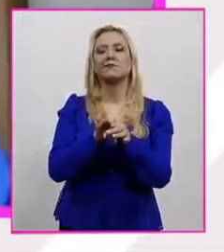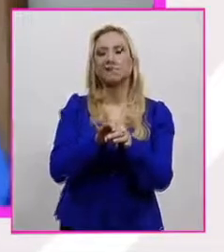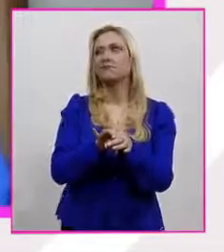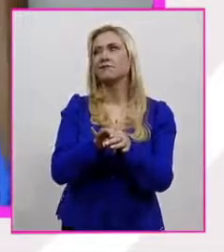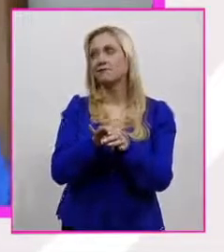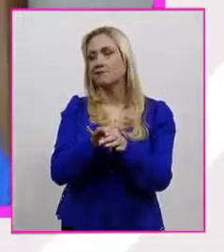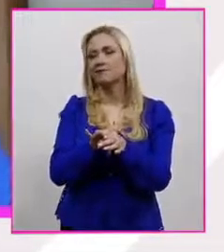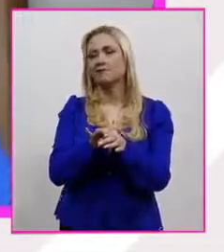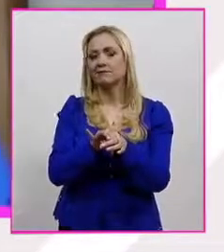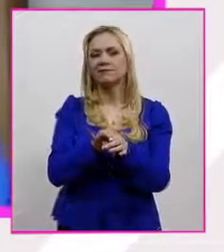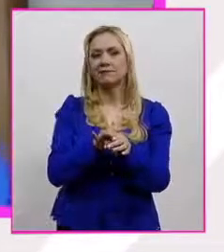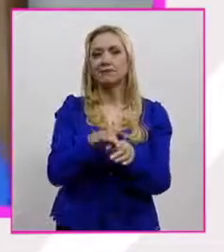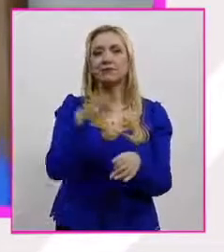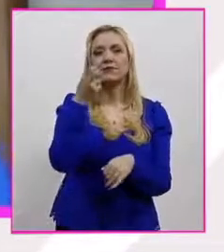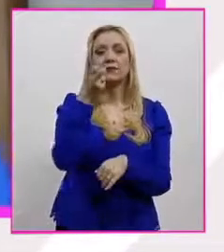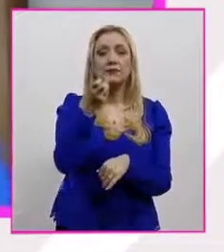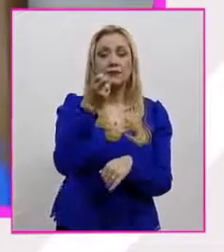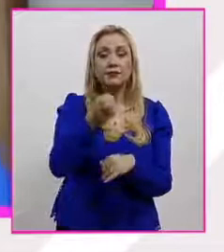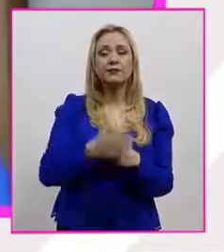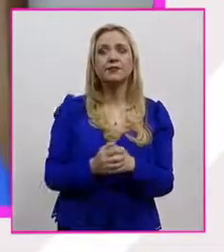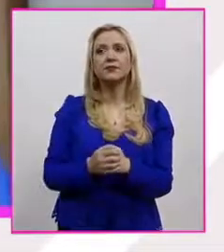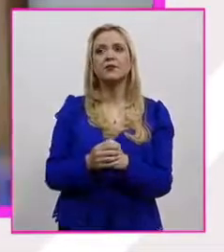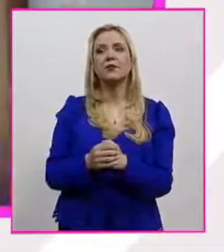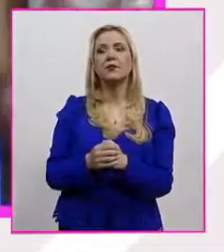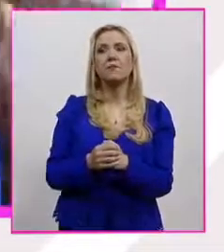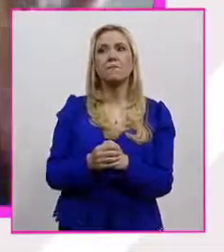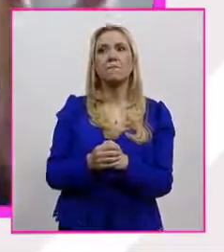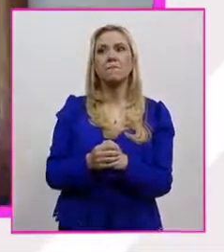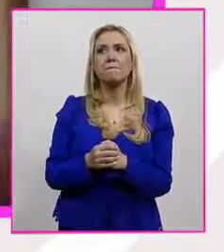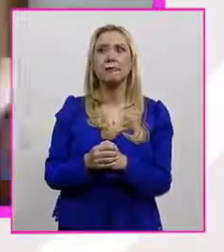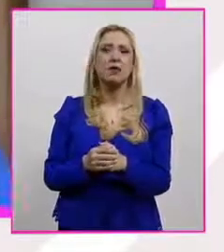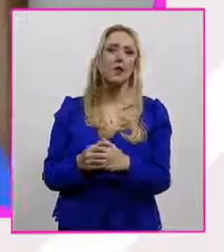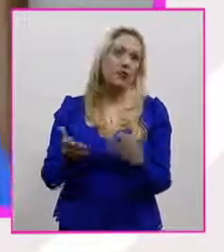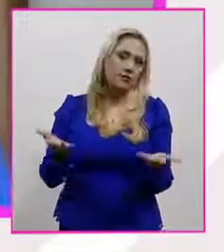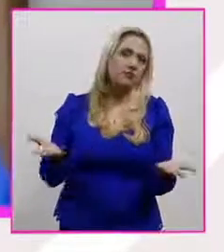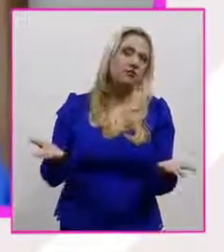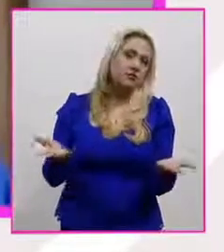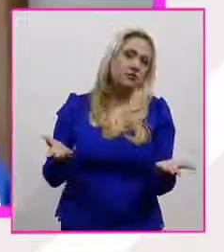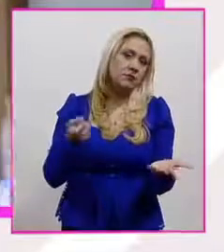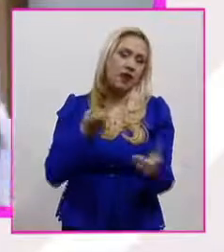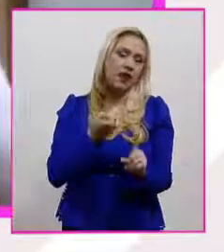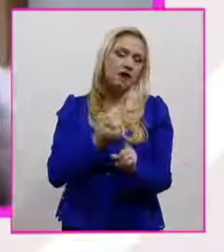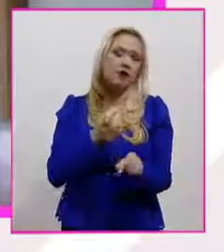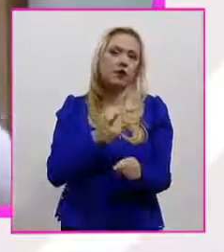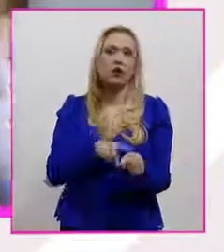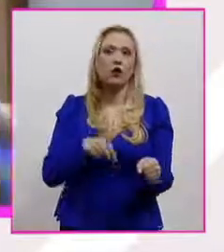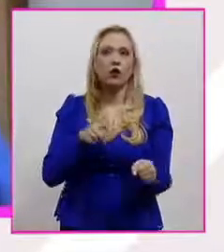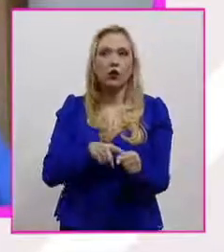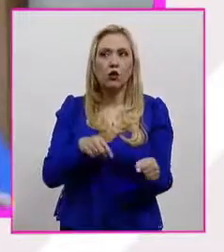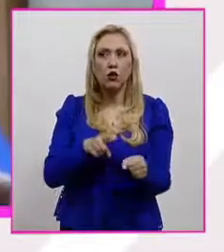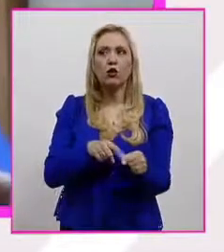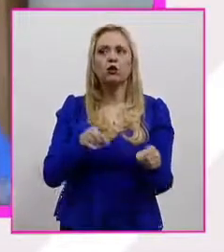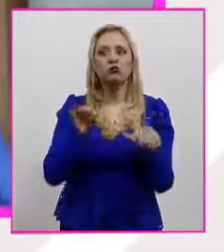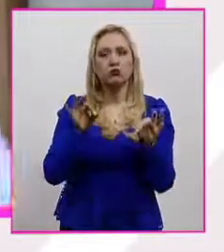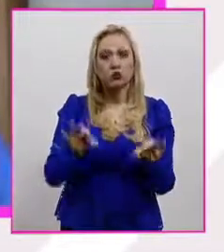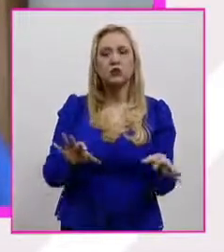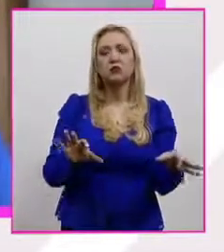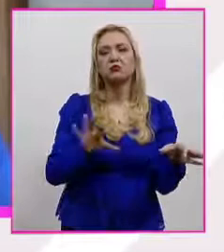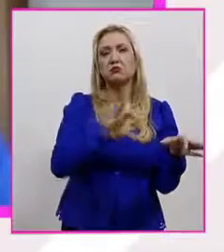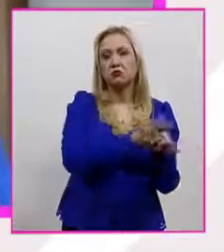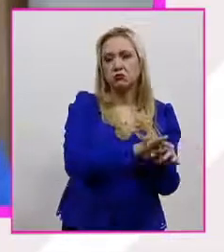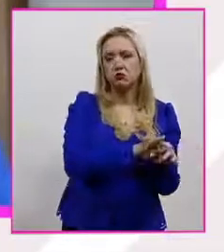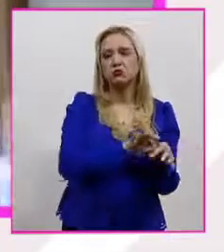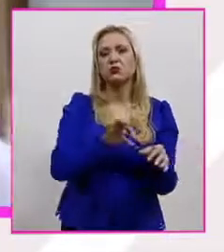pantón. Esta aproximación, digamos, es más objetiva en el sentido de que no hay una valoración tanto